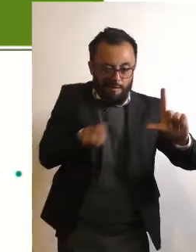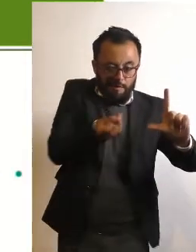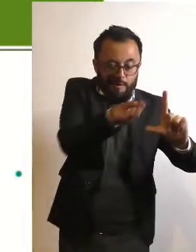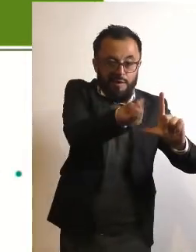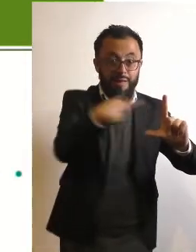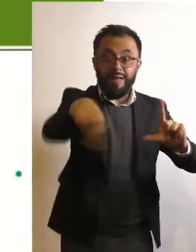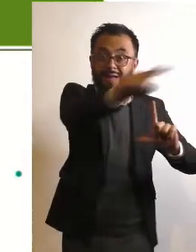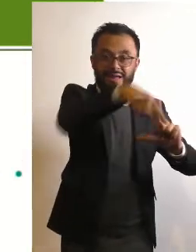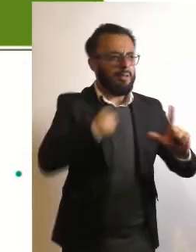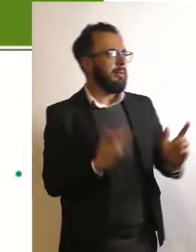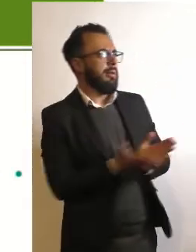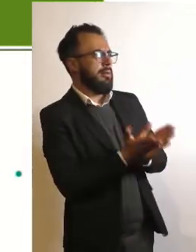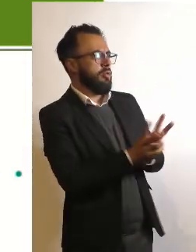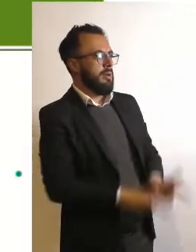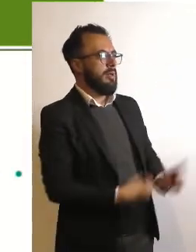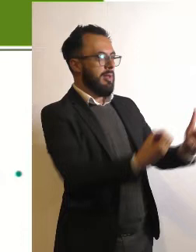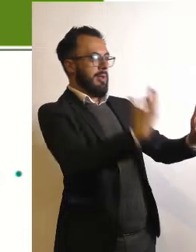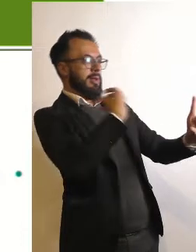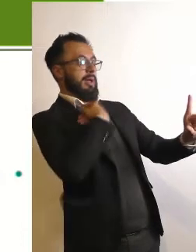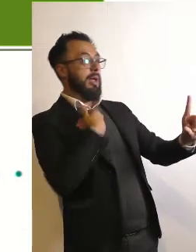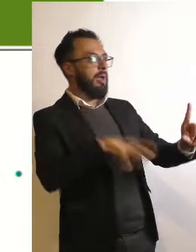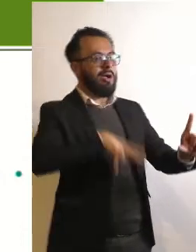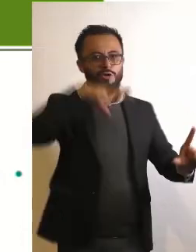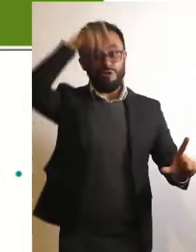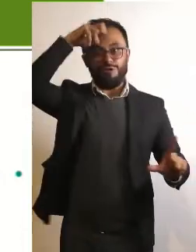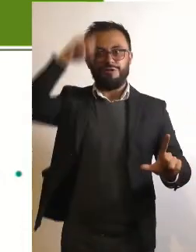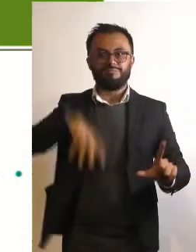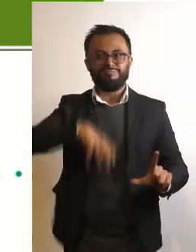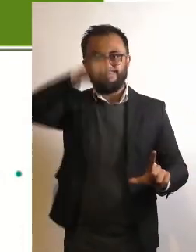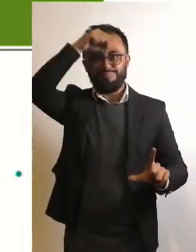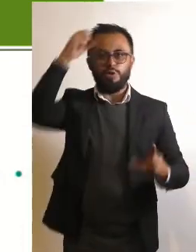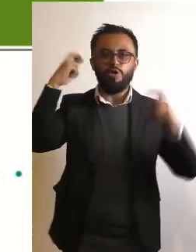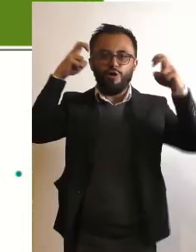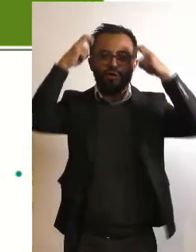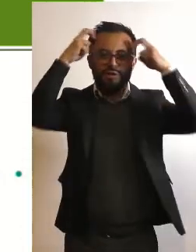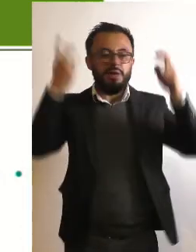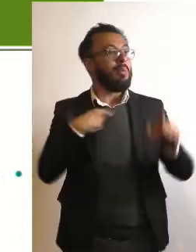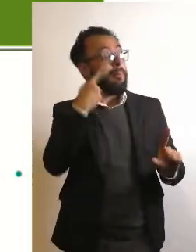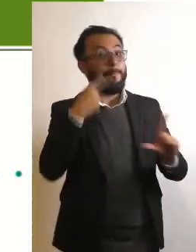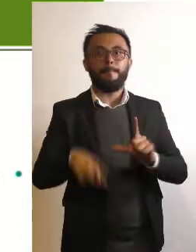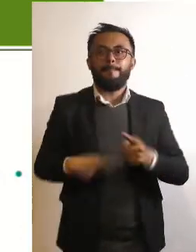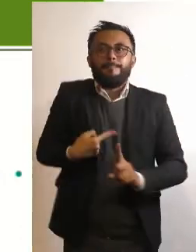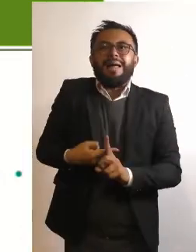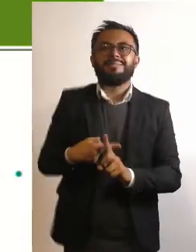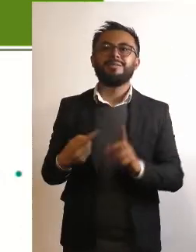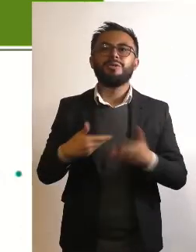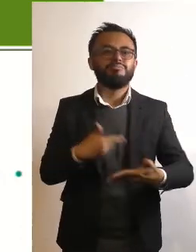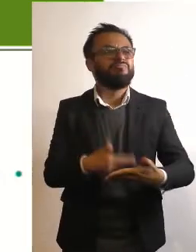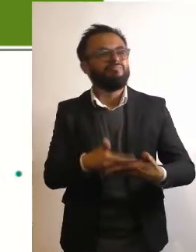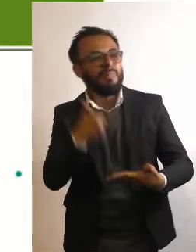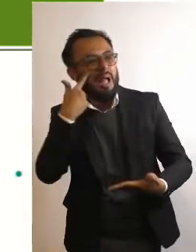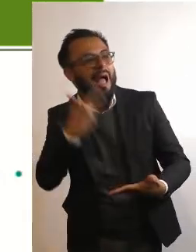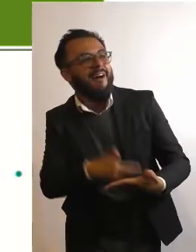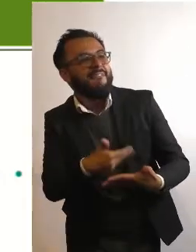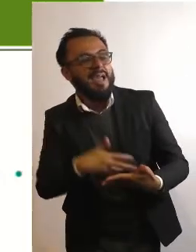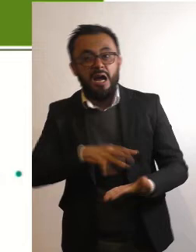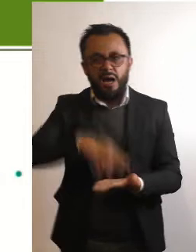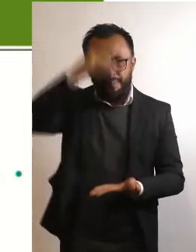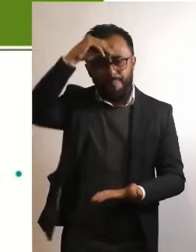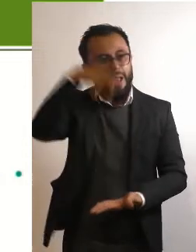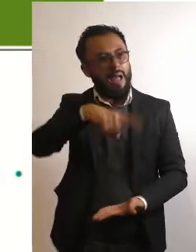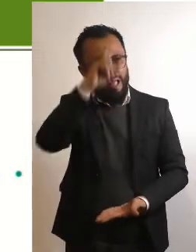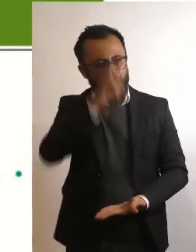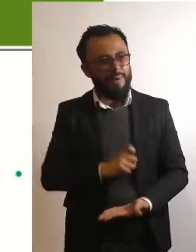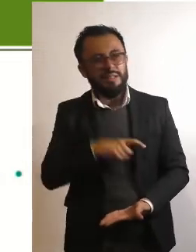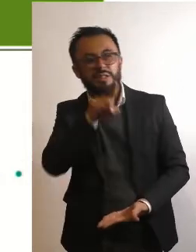pudiese demostrar que lo había adquirido, de tal forma que pudiese también generar una interacción con su